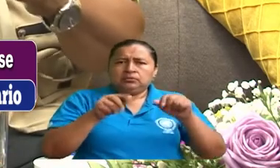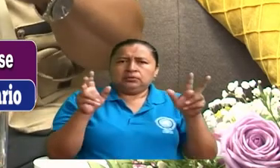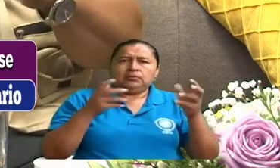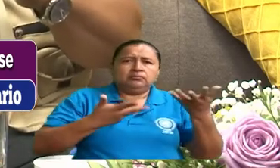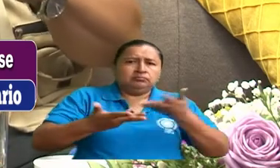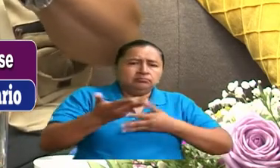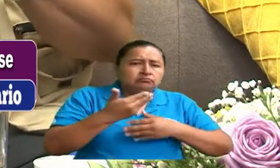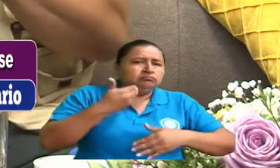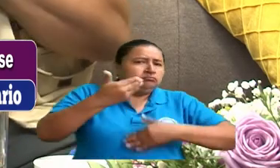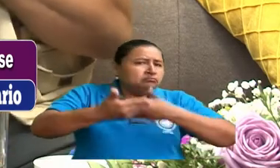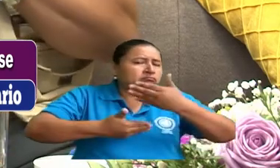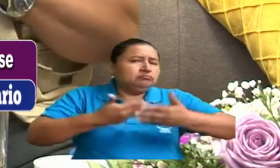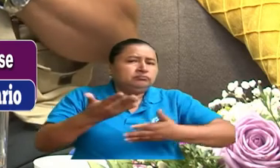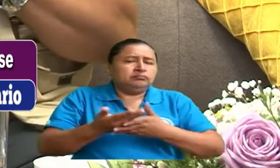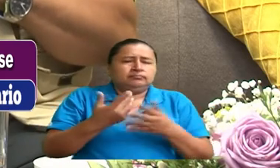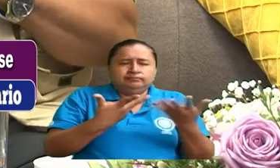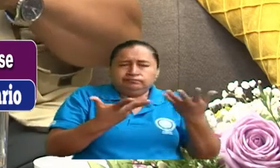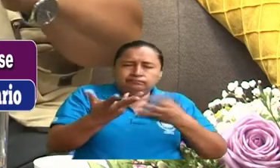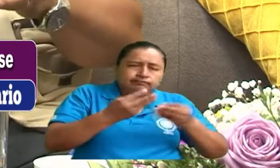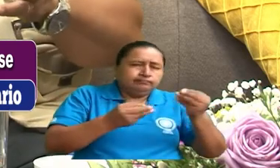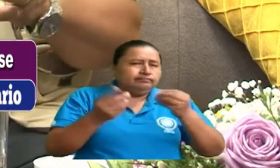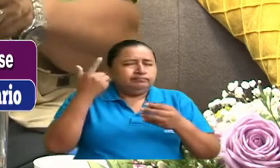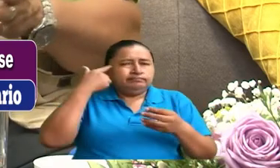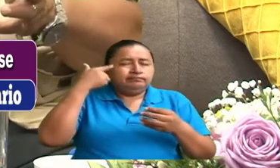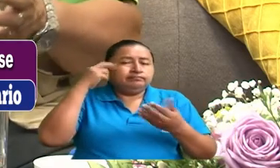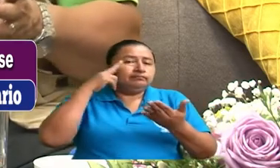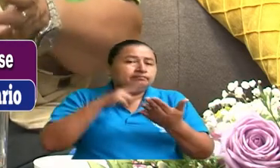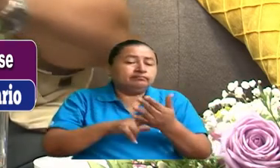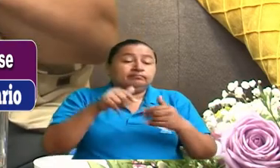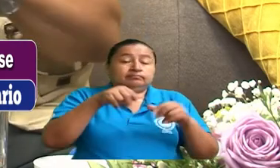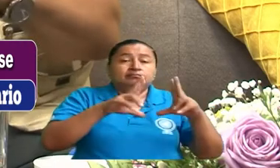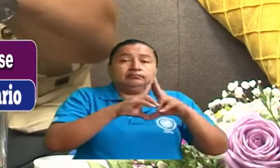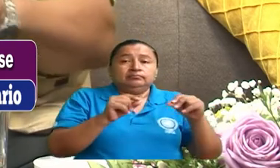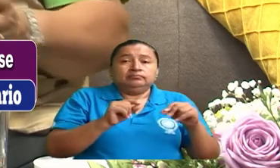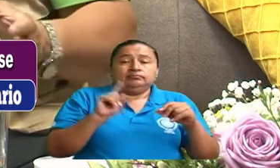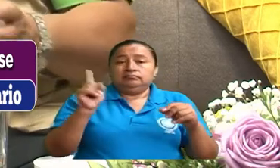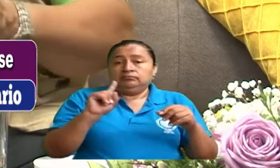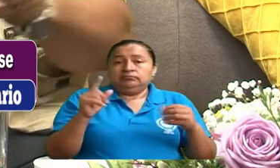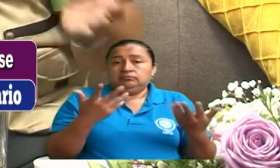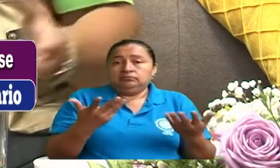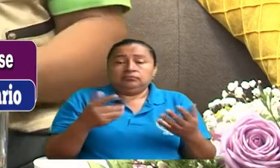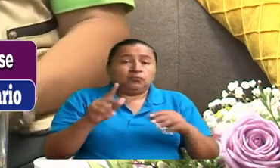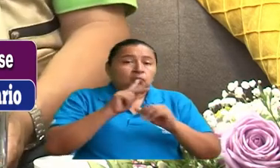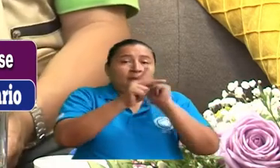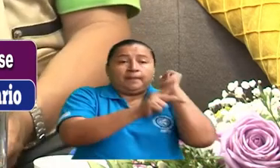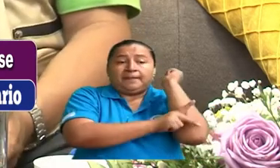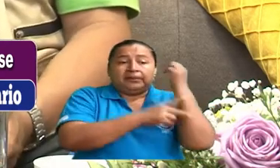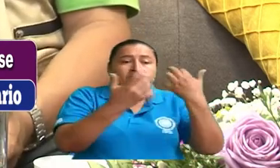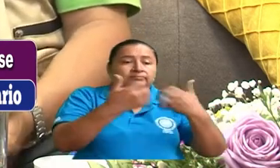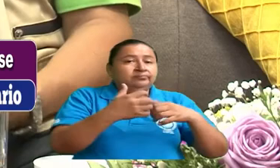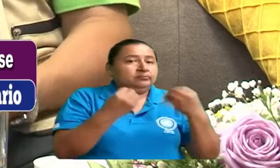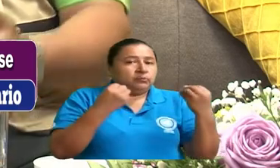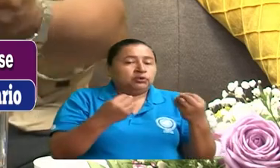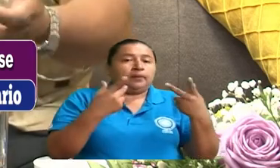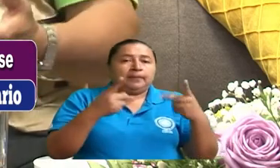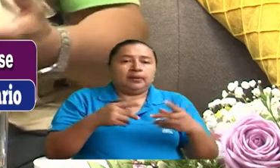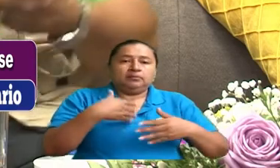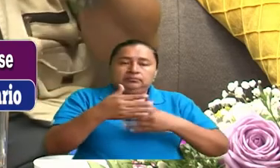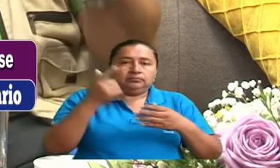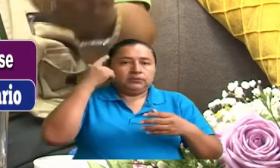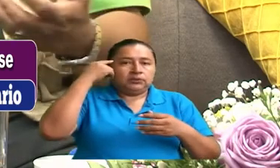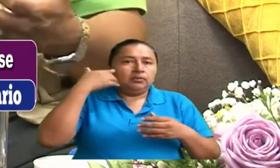hemos venido como acomodando. Recordemos que nuestro país pues no es un país industrializado, pero que apuntamos